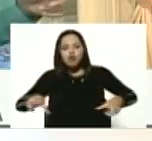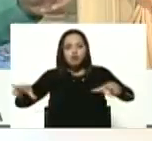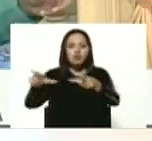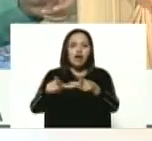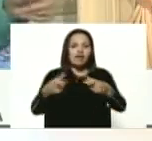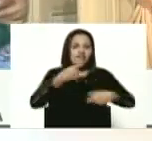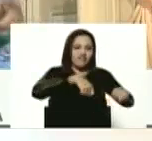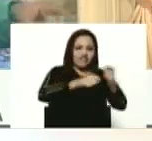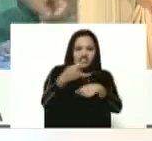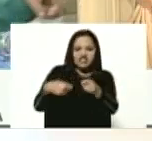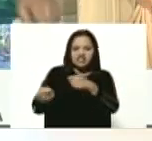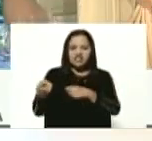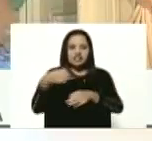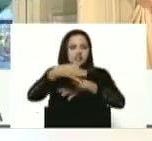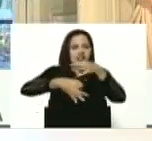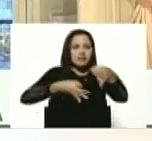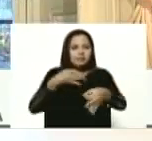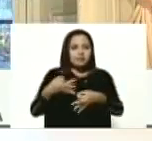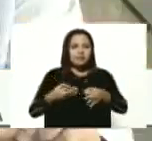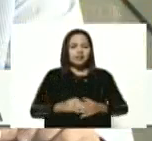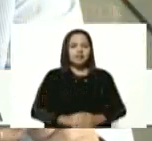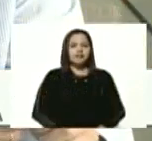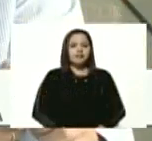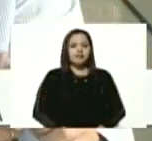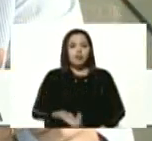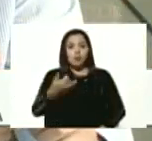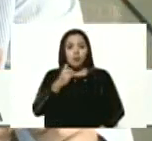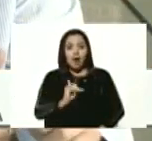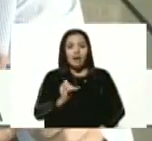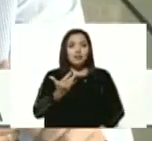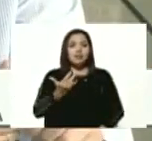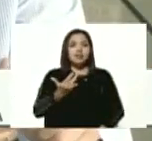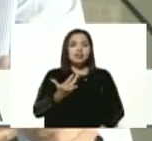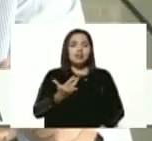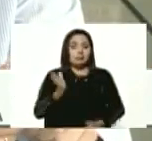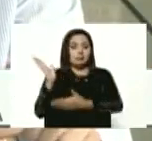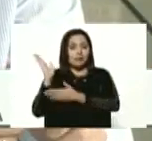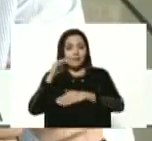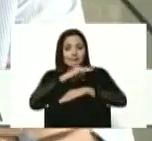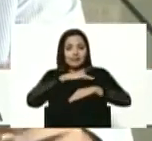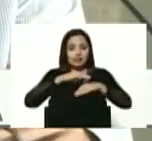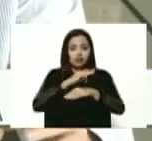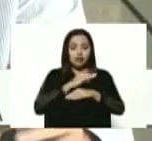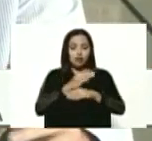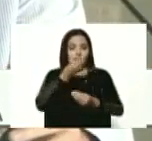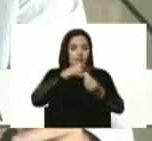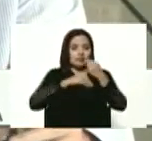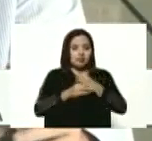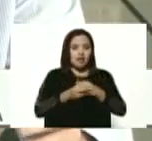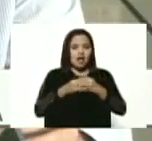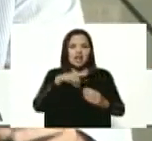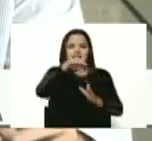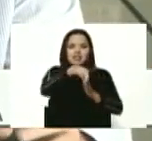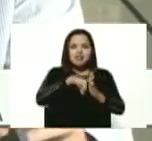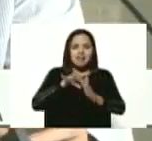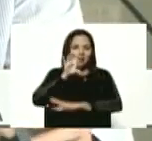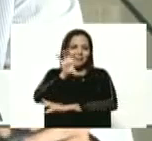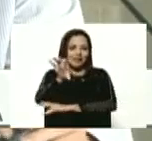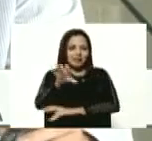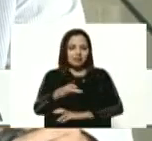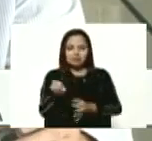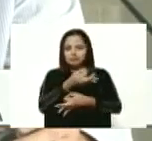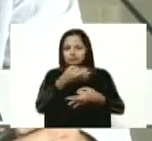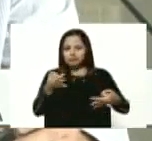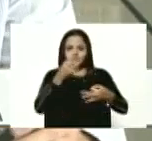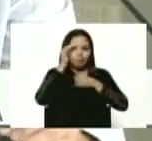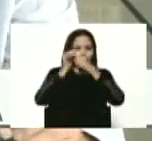lo muestra Castro Soteldo en su extraordinario programa que recomiendo, Cultivando Patria. Tremendo programa.